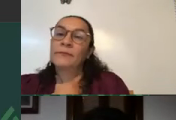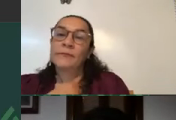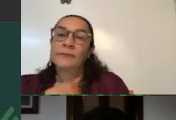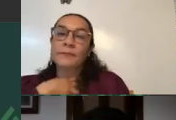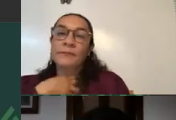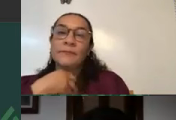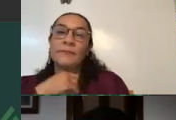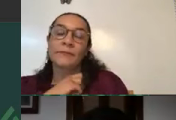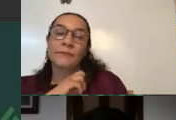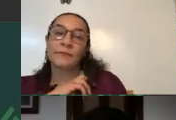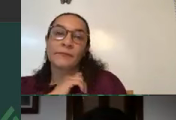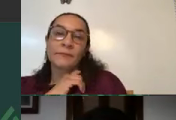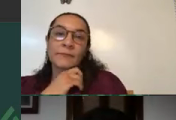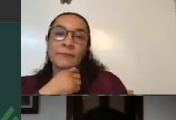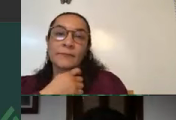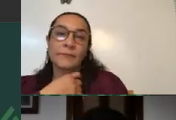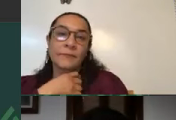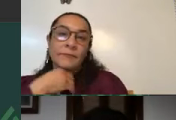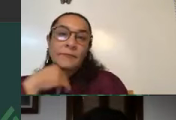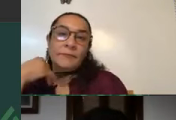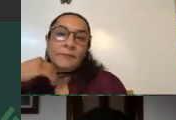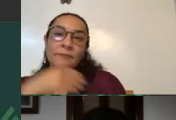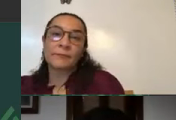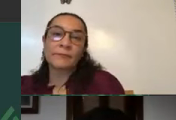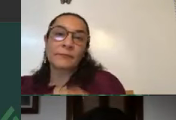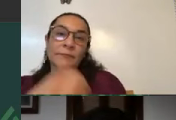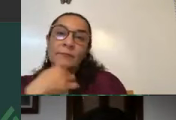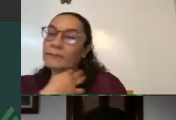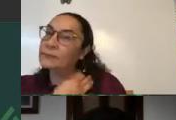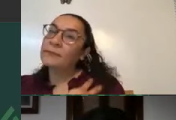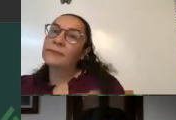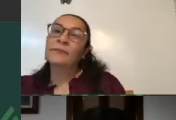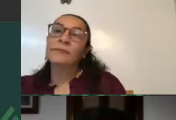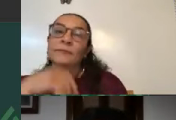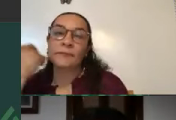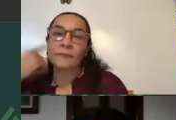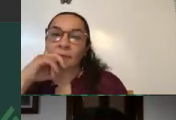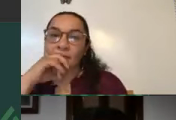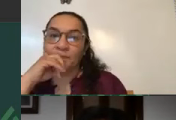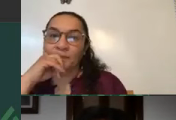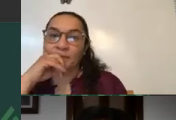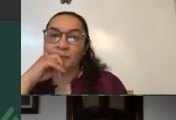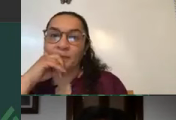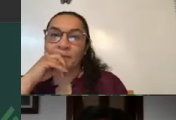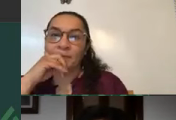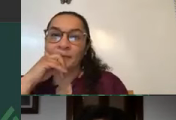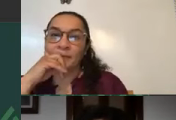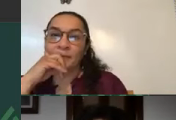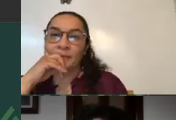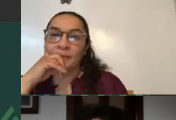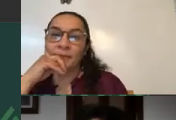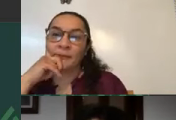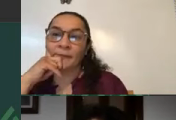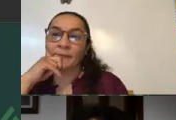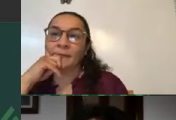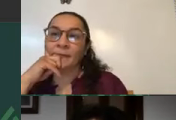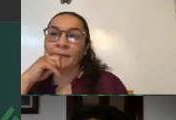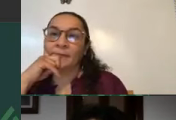sector económico, de igual forma se propone conservar las reducciones, en especial del impuesto sobre nóminas, a